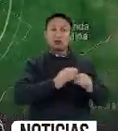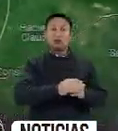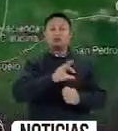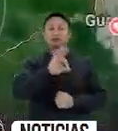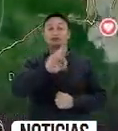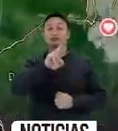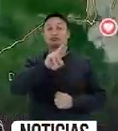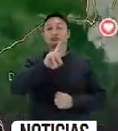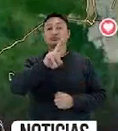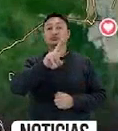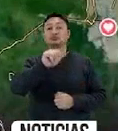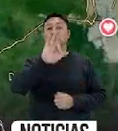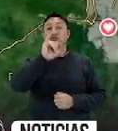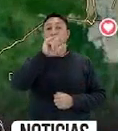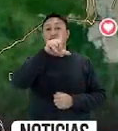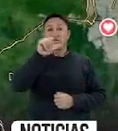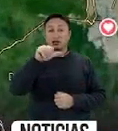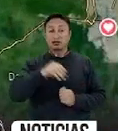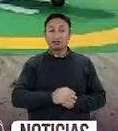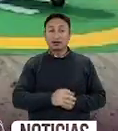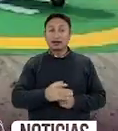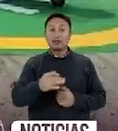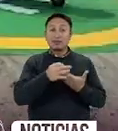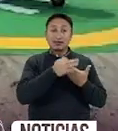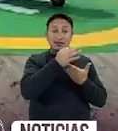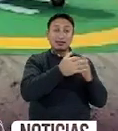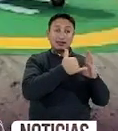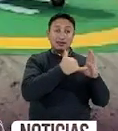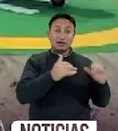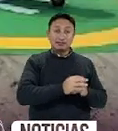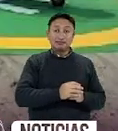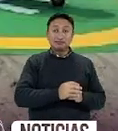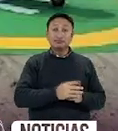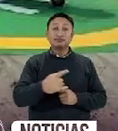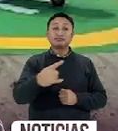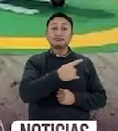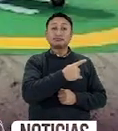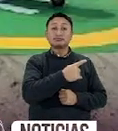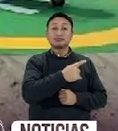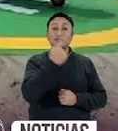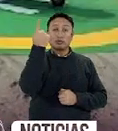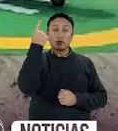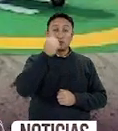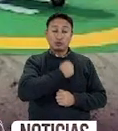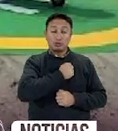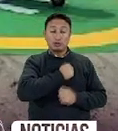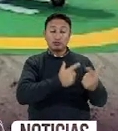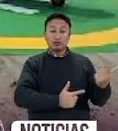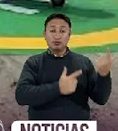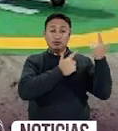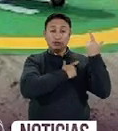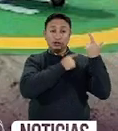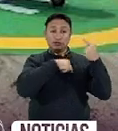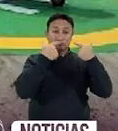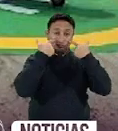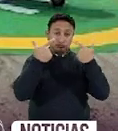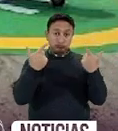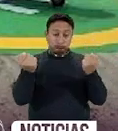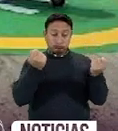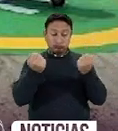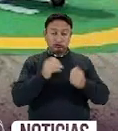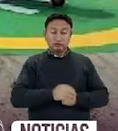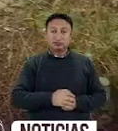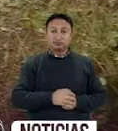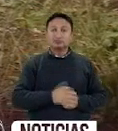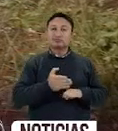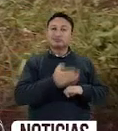parroquia Julio Moreno del Cantón Santa Elena. La nave de matrícula HN-407 realizaba operaciones